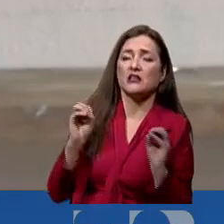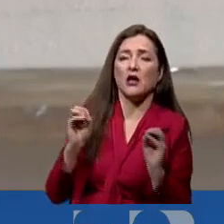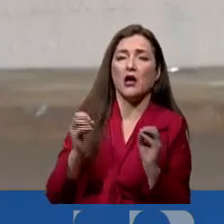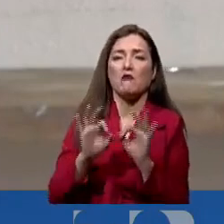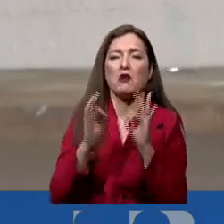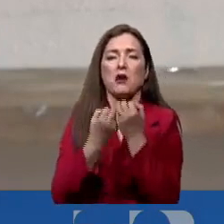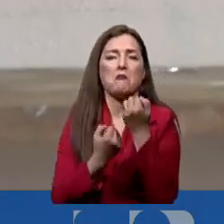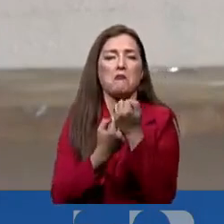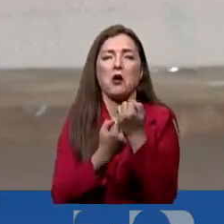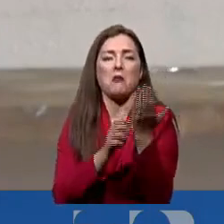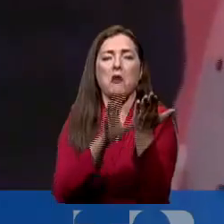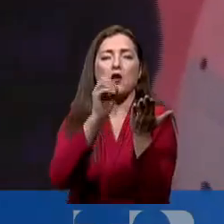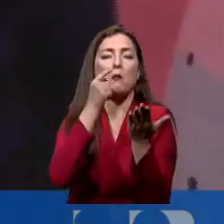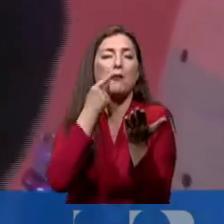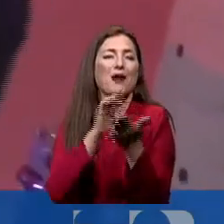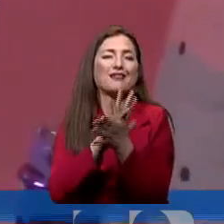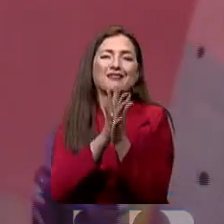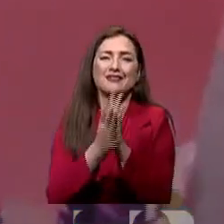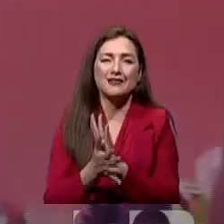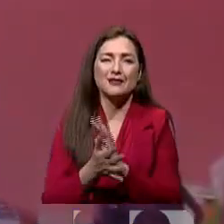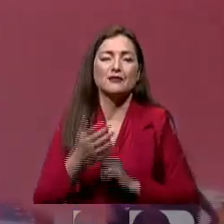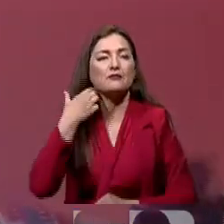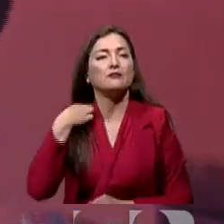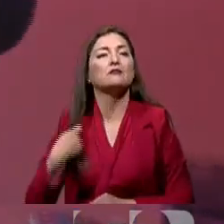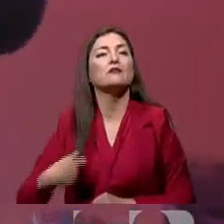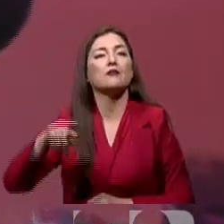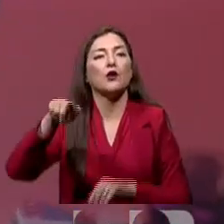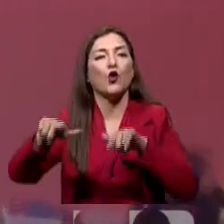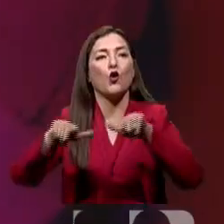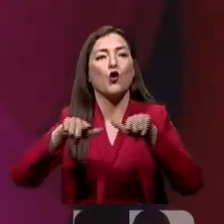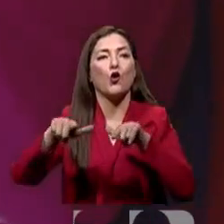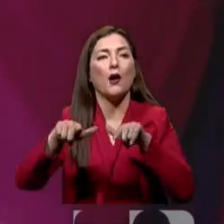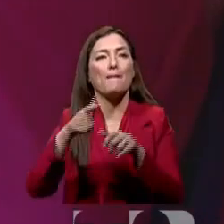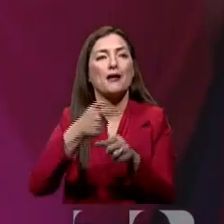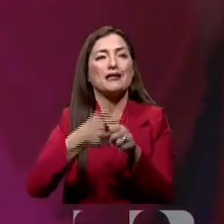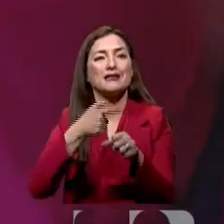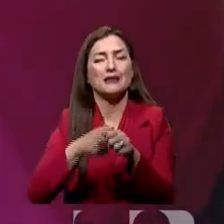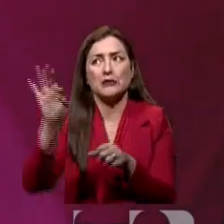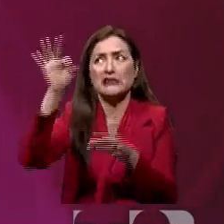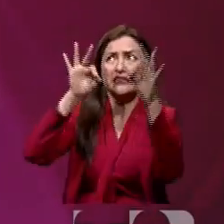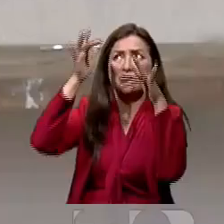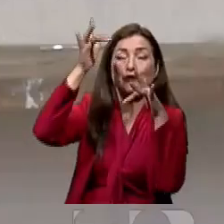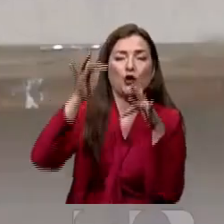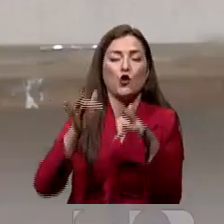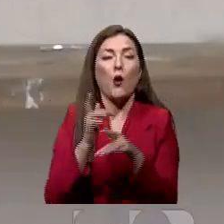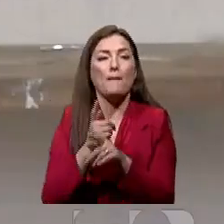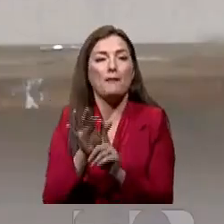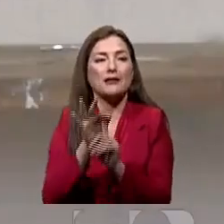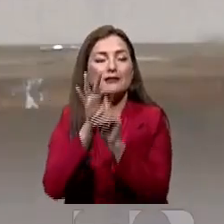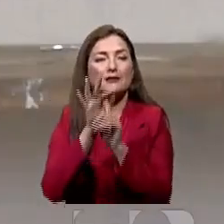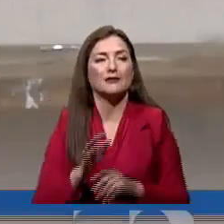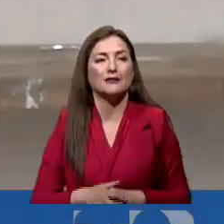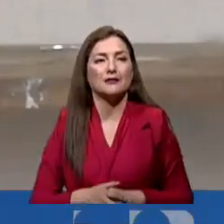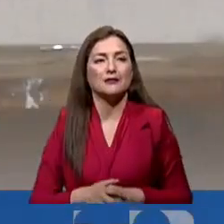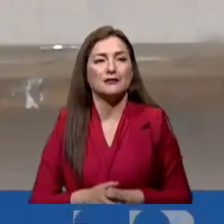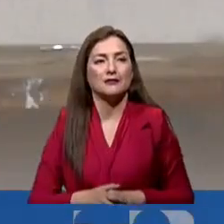tengo hermanos, no tengo a mi papi. Además, Azucena necesita tener un espacio exclusivo para evitar la contaminación. Pero me hace falta